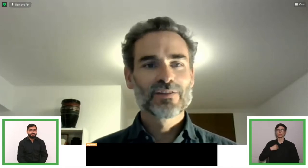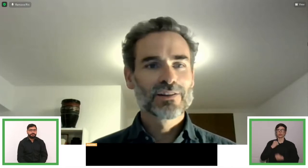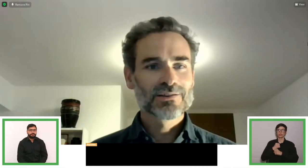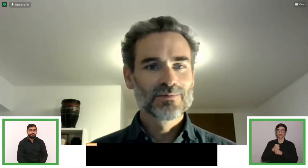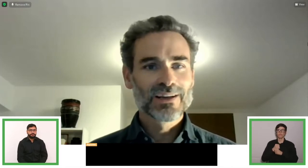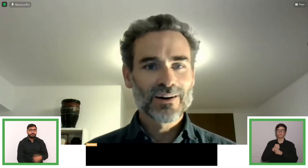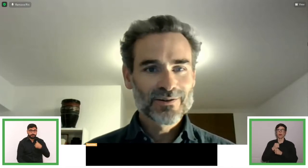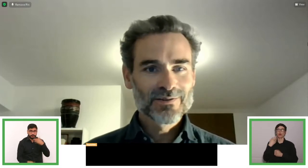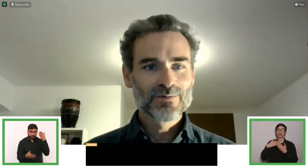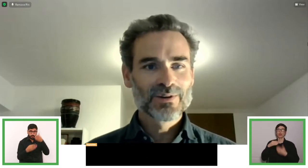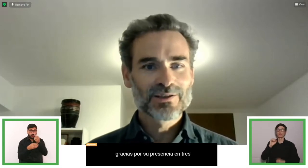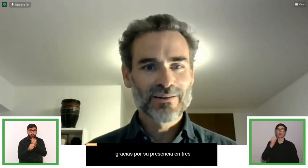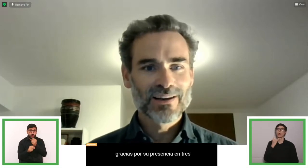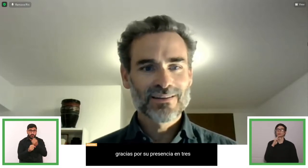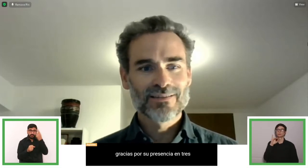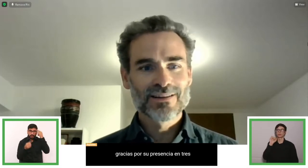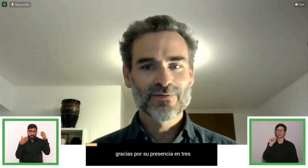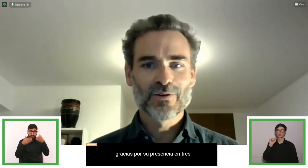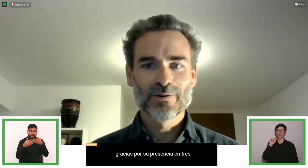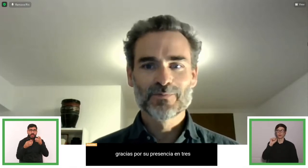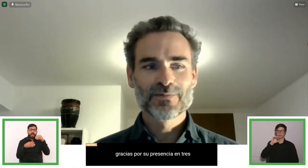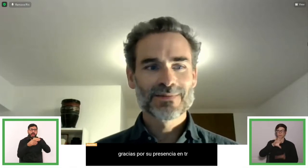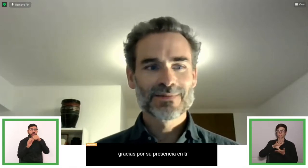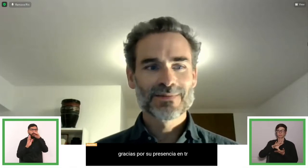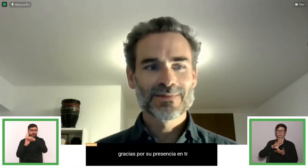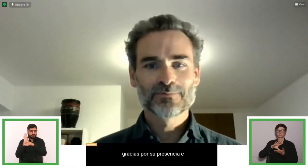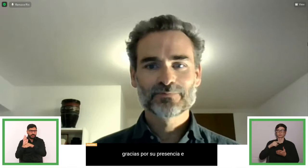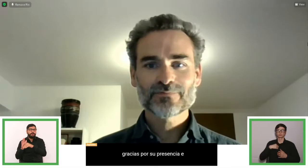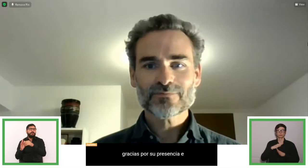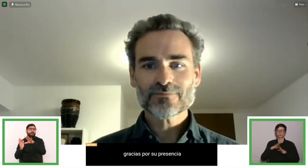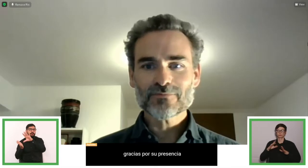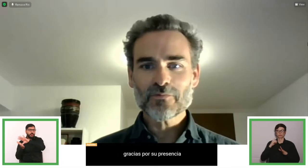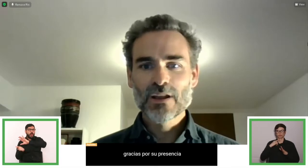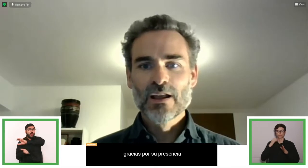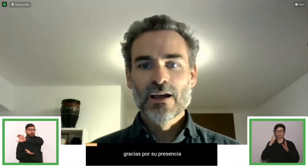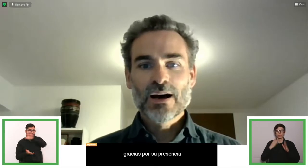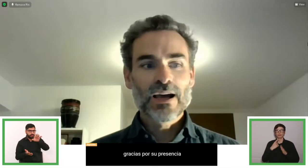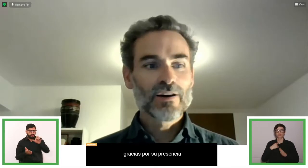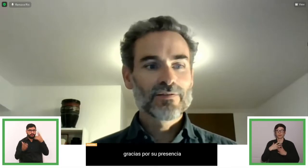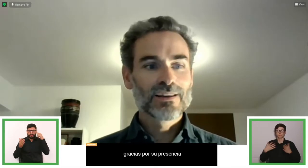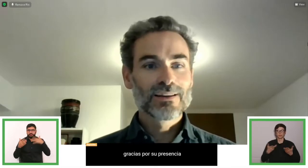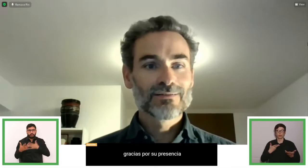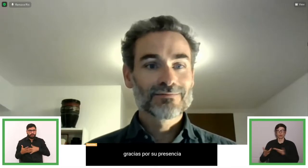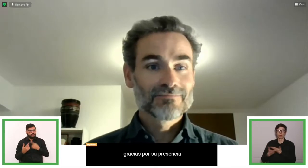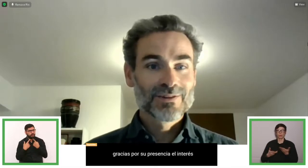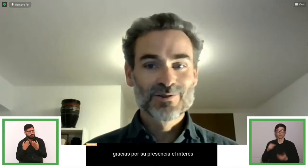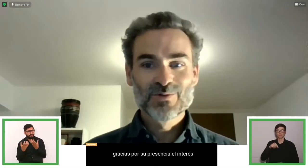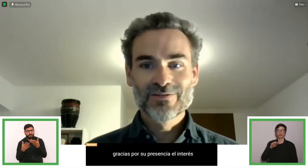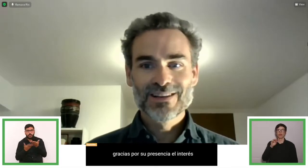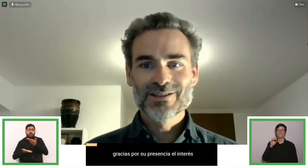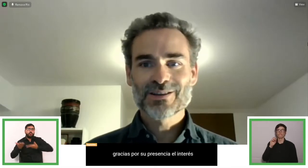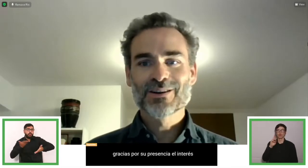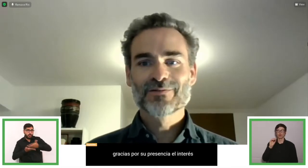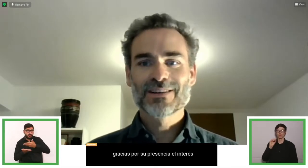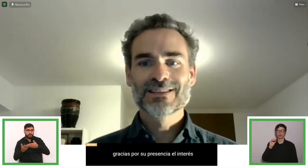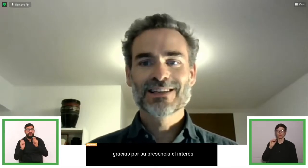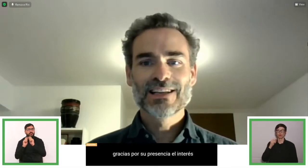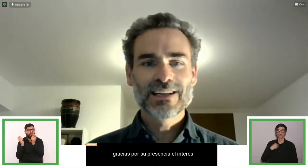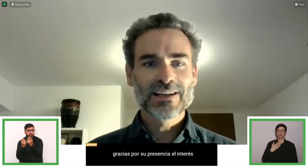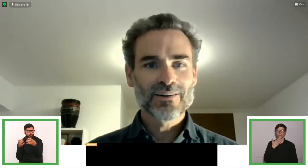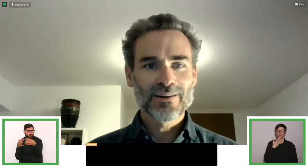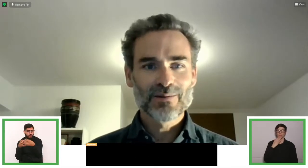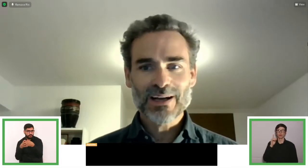Ashoka en Austria y estoy muy honrado de compartir este foro hoy día. Tengo